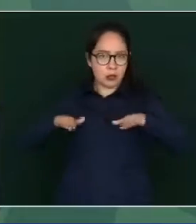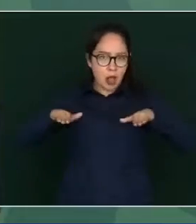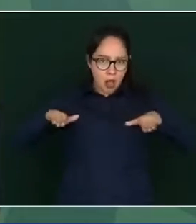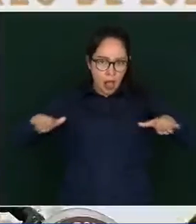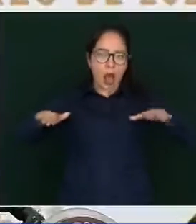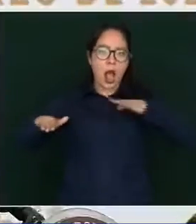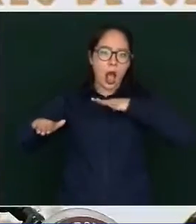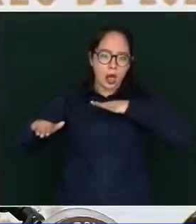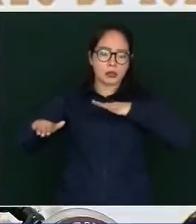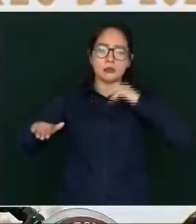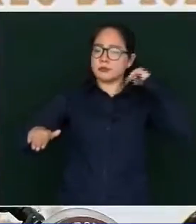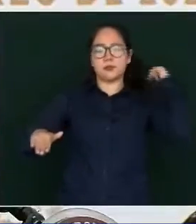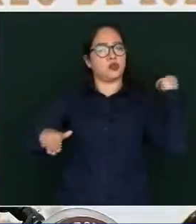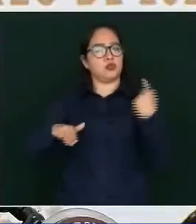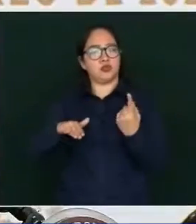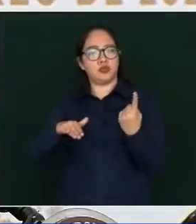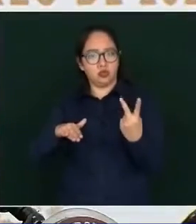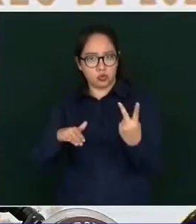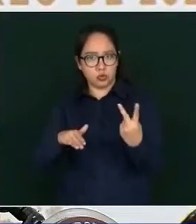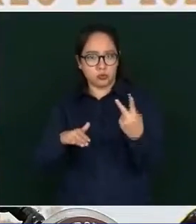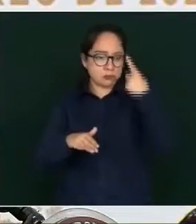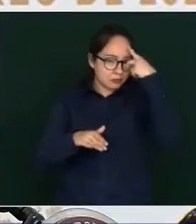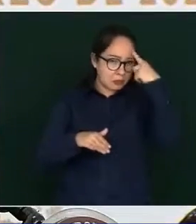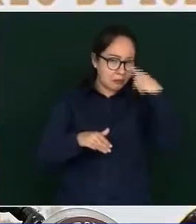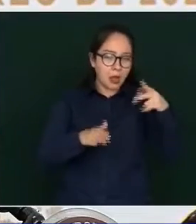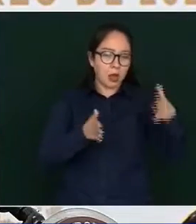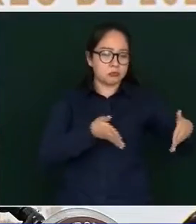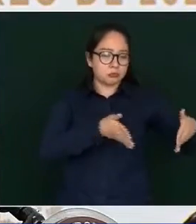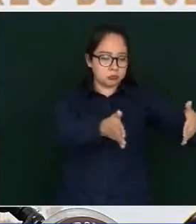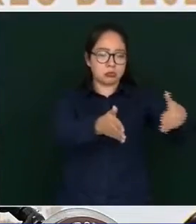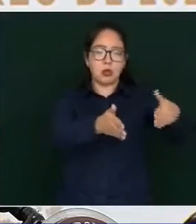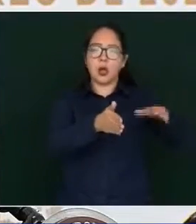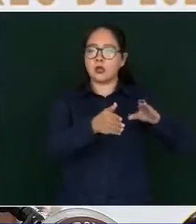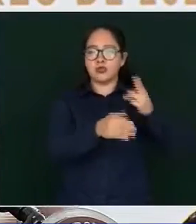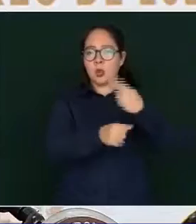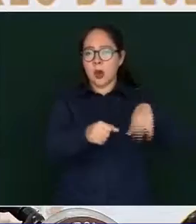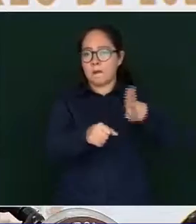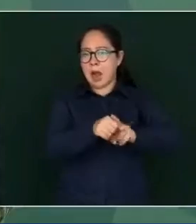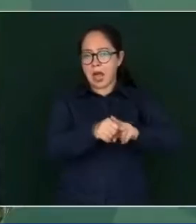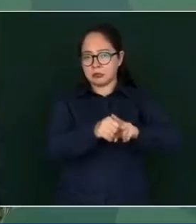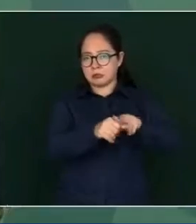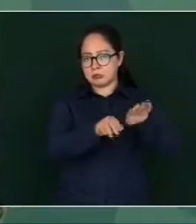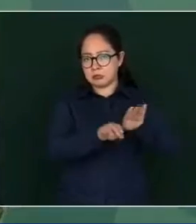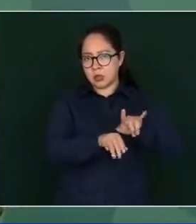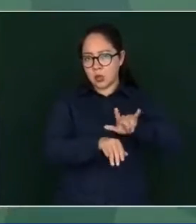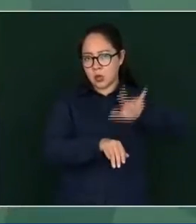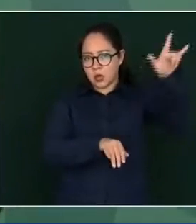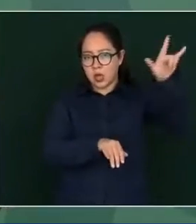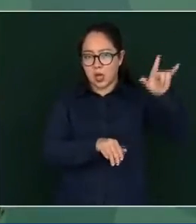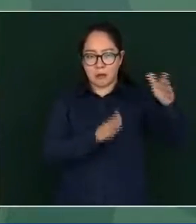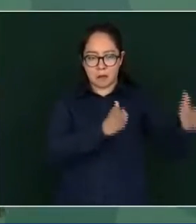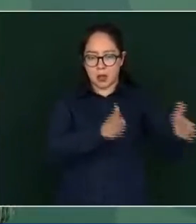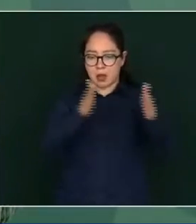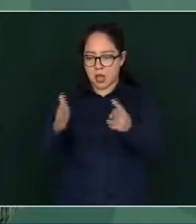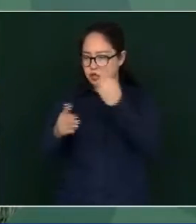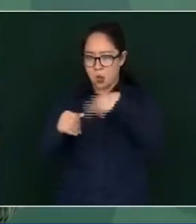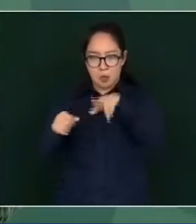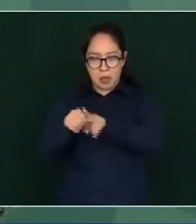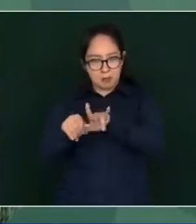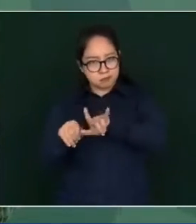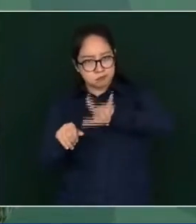las dos que sirven para lo que es la aviación comercial, y una pista militar que no es